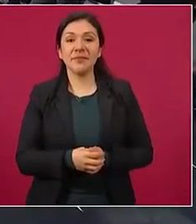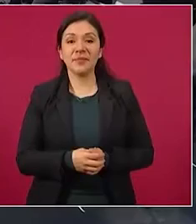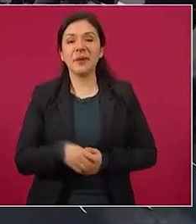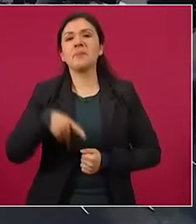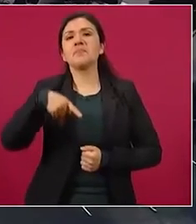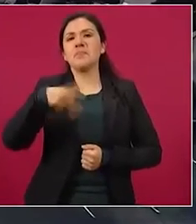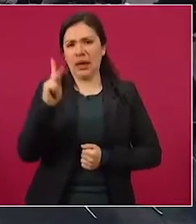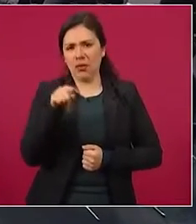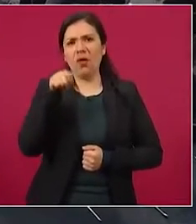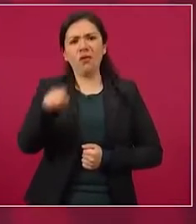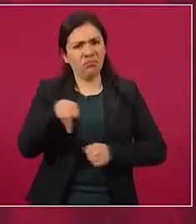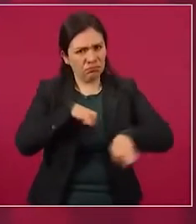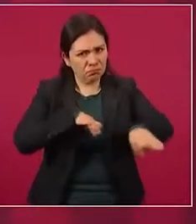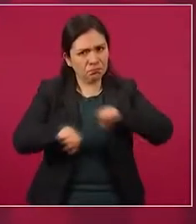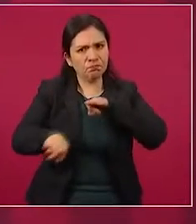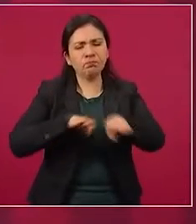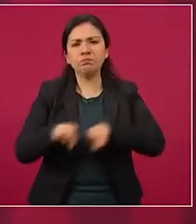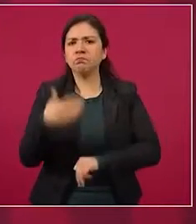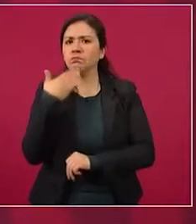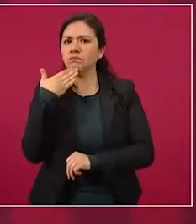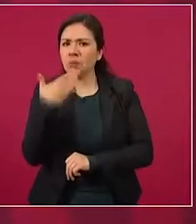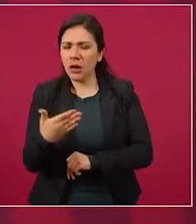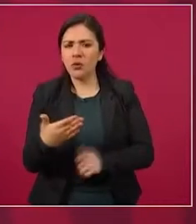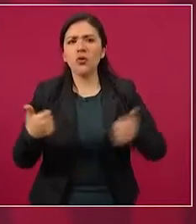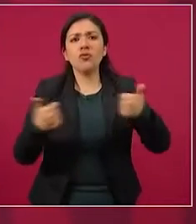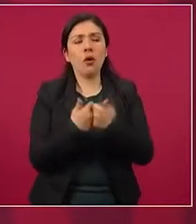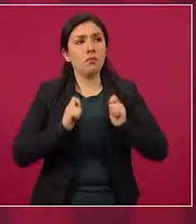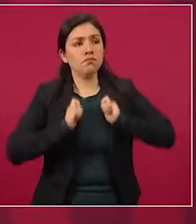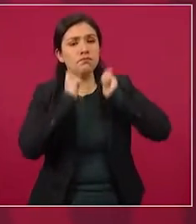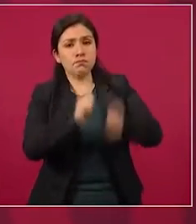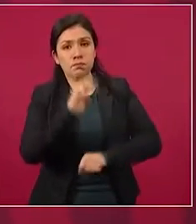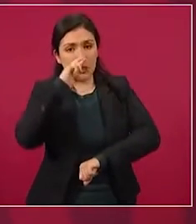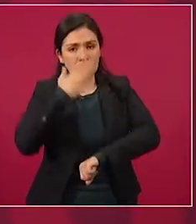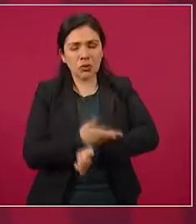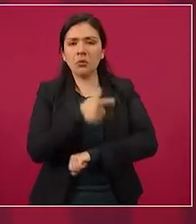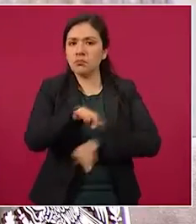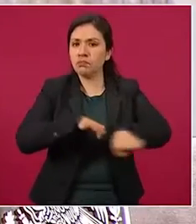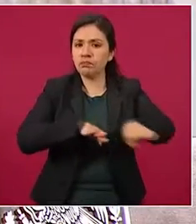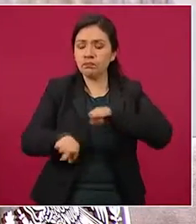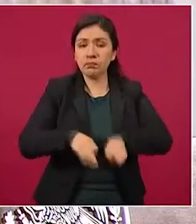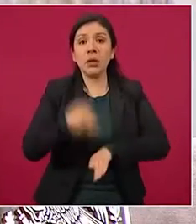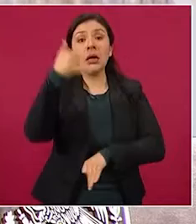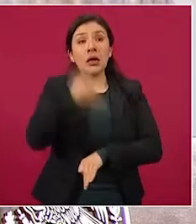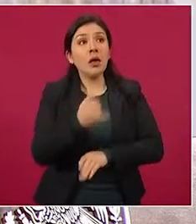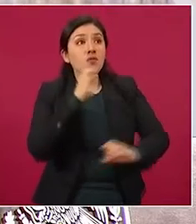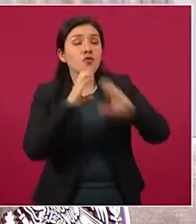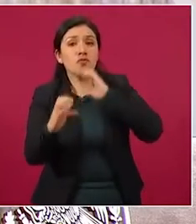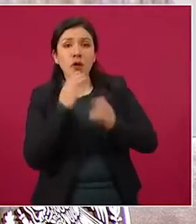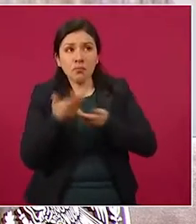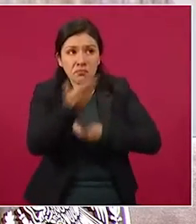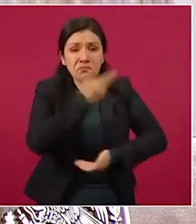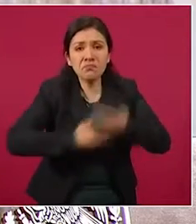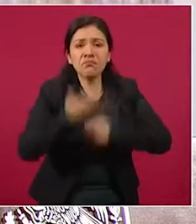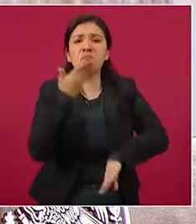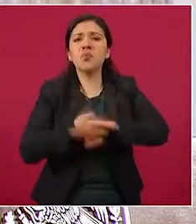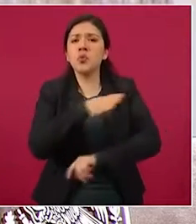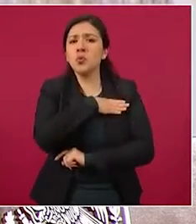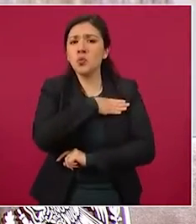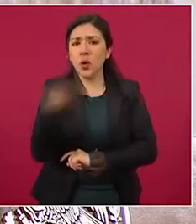él está cumpliendo muy bien con su responsabilidad y es muy buena la relación. Y ese